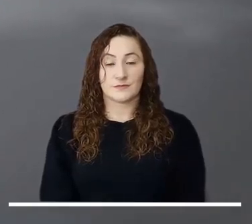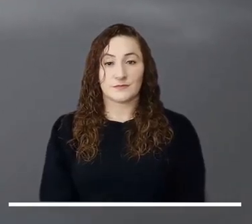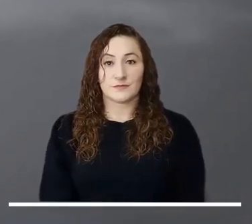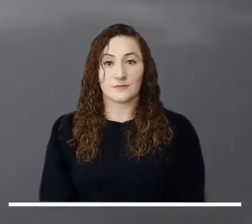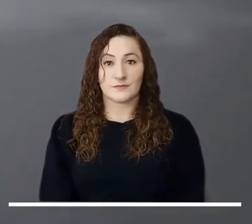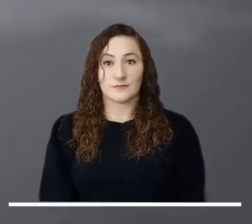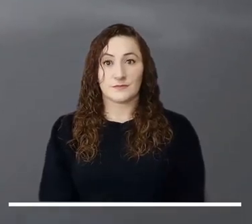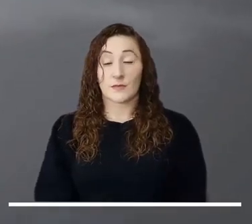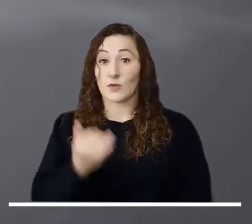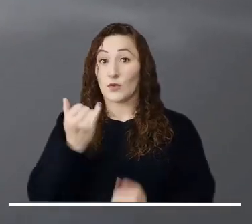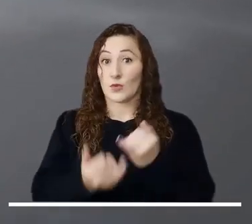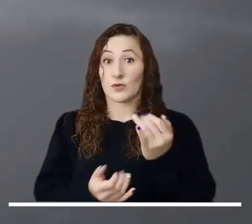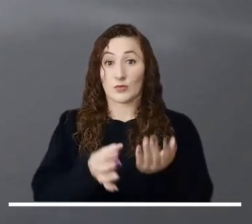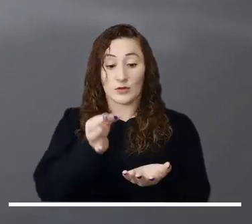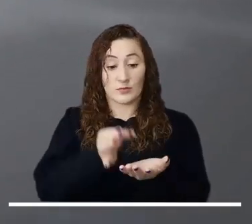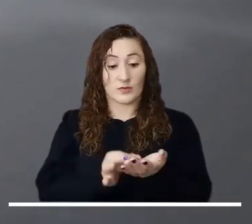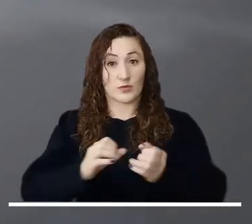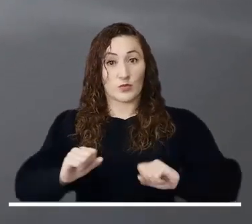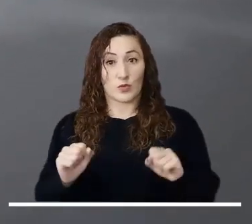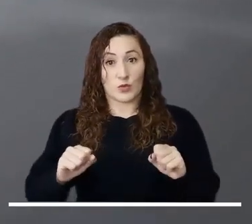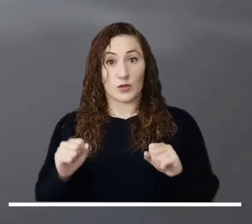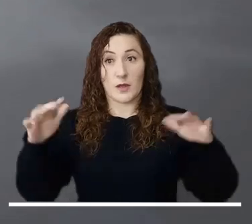intensidad lluviosa.